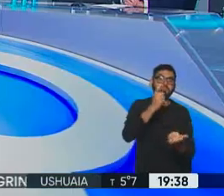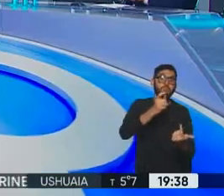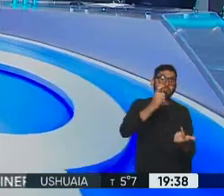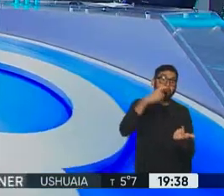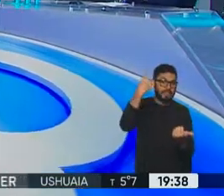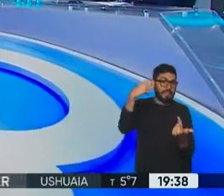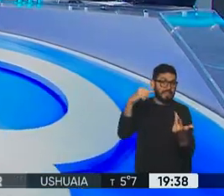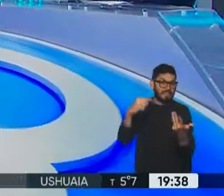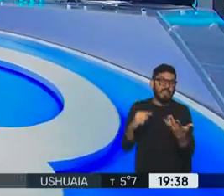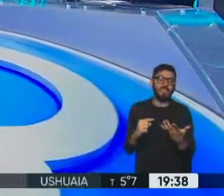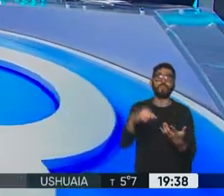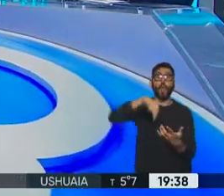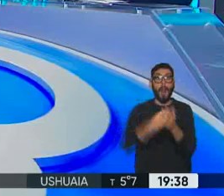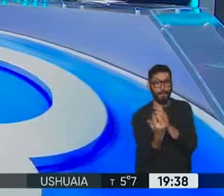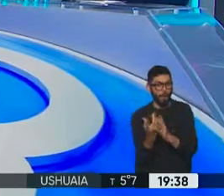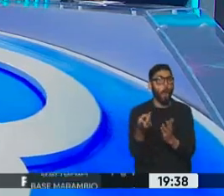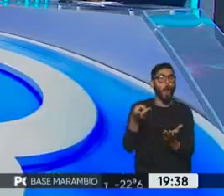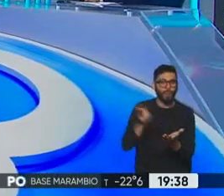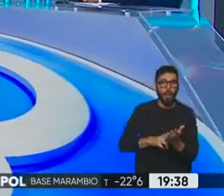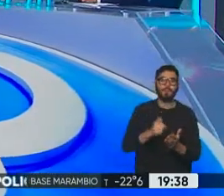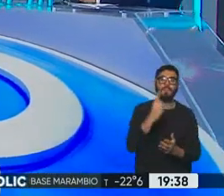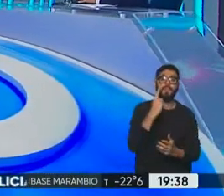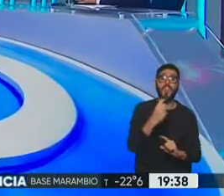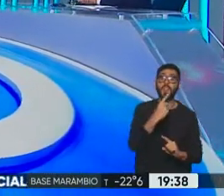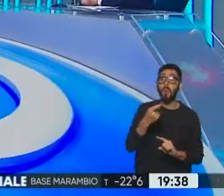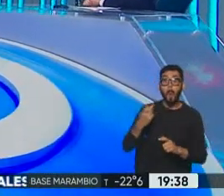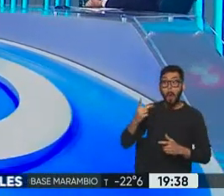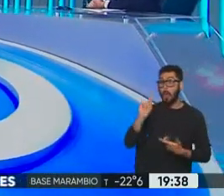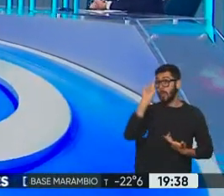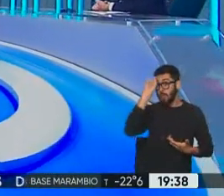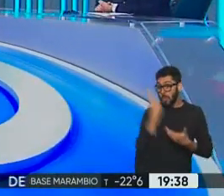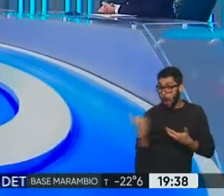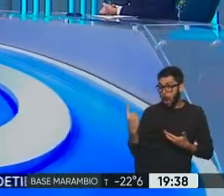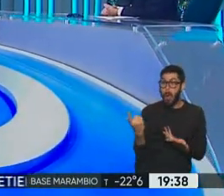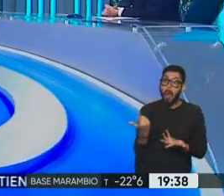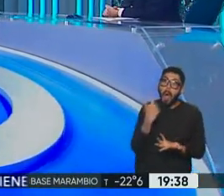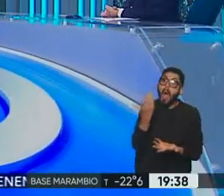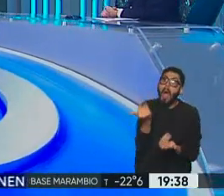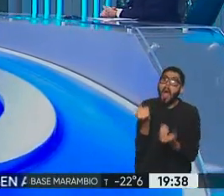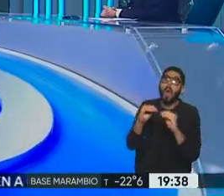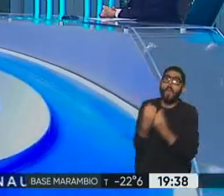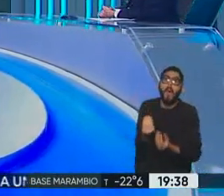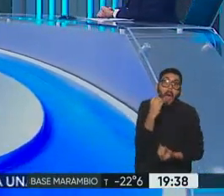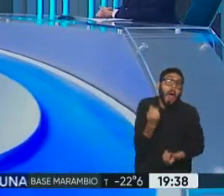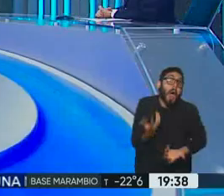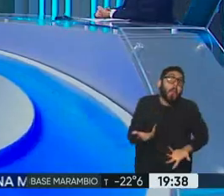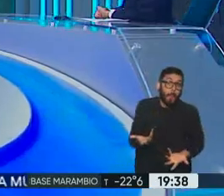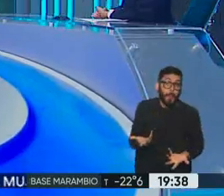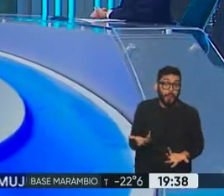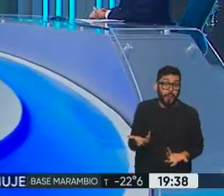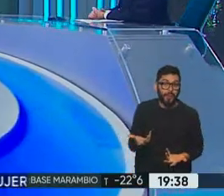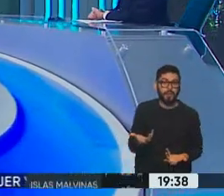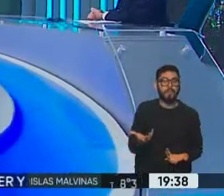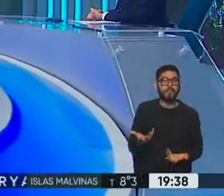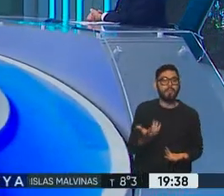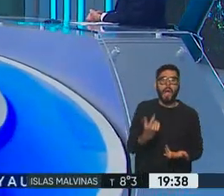y bastante. Volvió a hacerlo durante esta mañana. Si vos te cortás solo, por lo menos trae resultados. Esto es lo que dice el Cuervo Larroque. ¿Qué es lo que